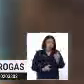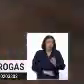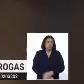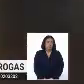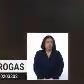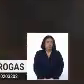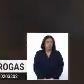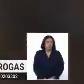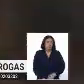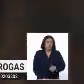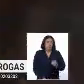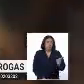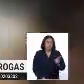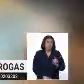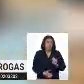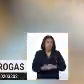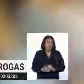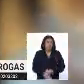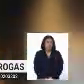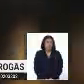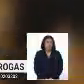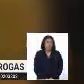los chalecos